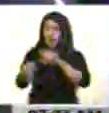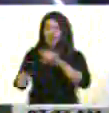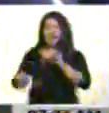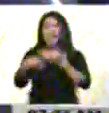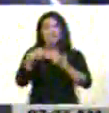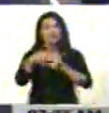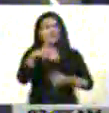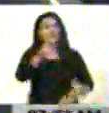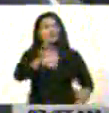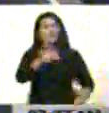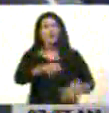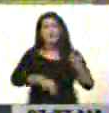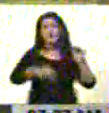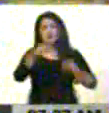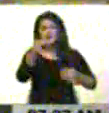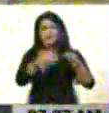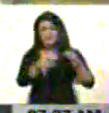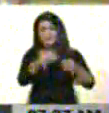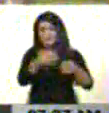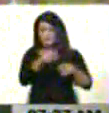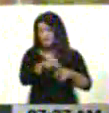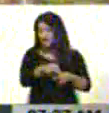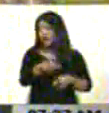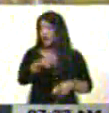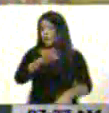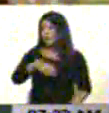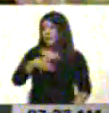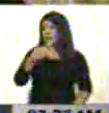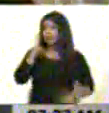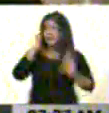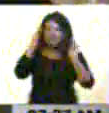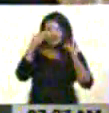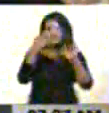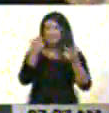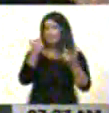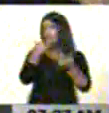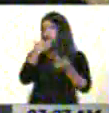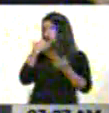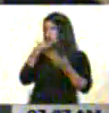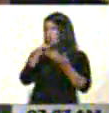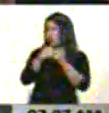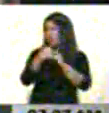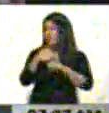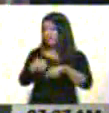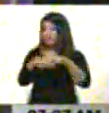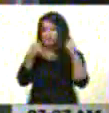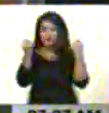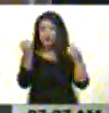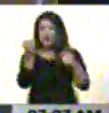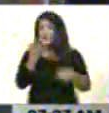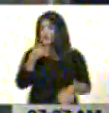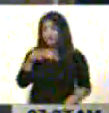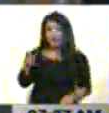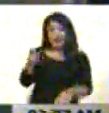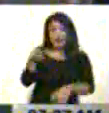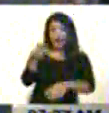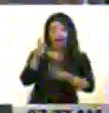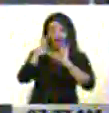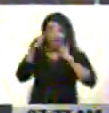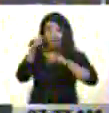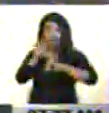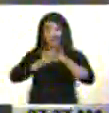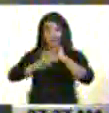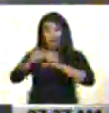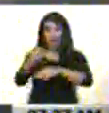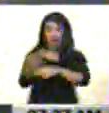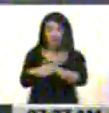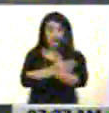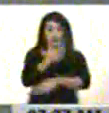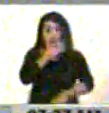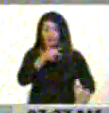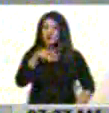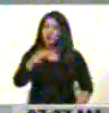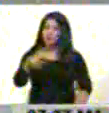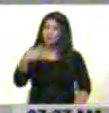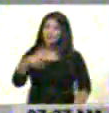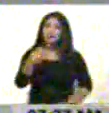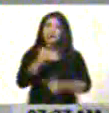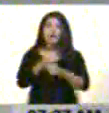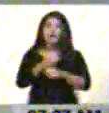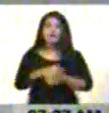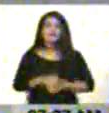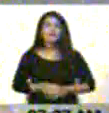tribunales municipales que atiendan las faltas menores, que si no se atienden en lo preventivo pueden terminar... Es una tarea en conjunto, ¿no?